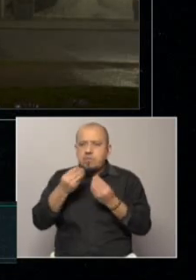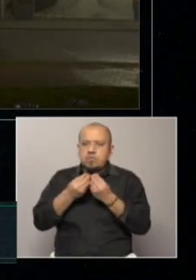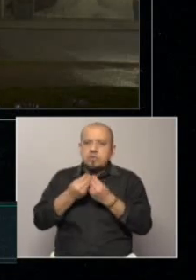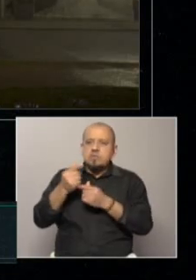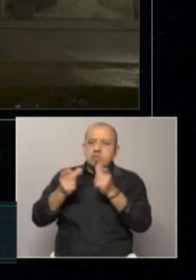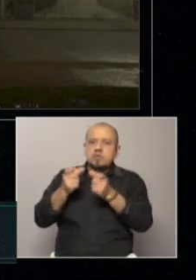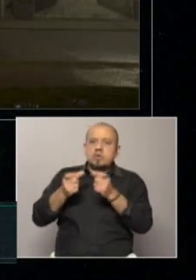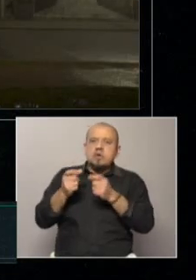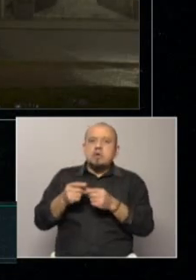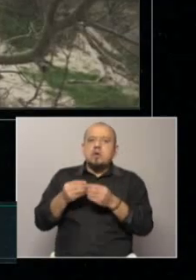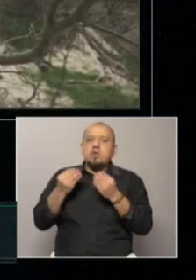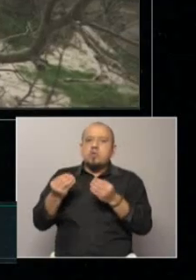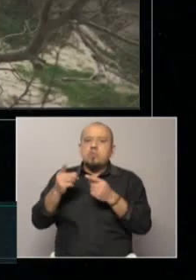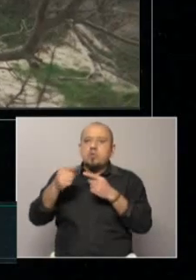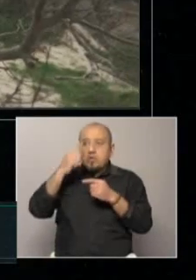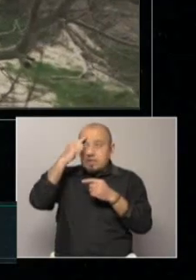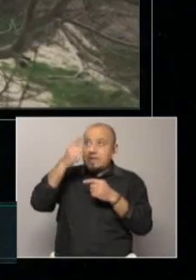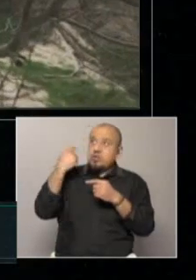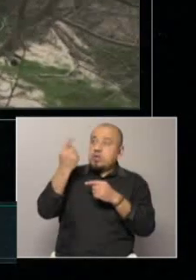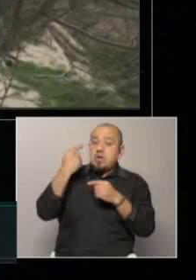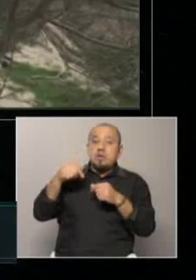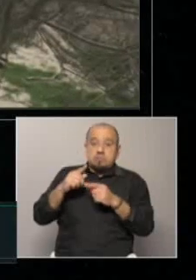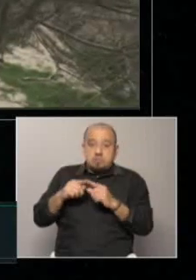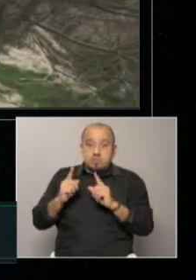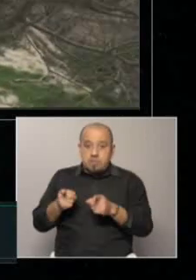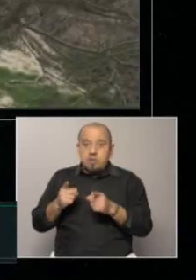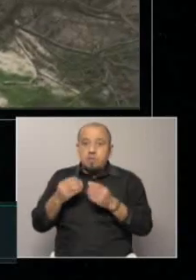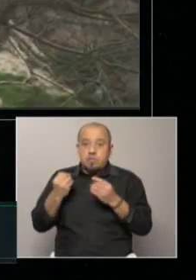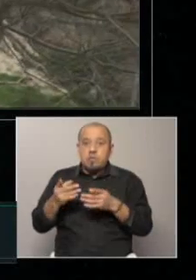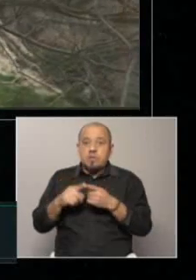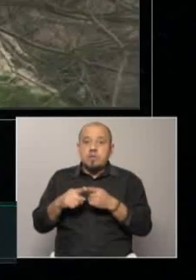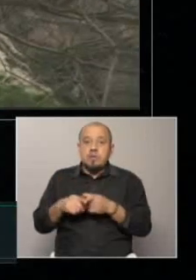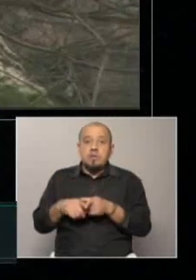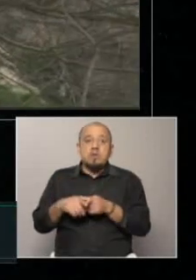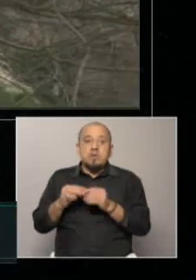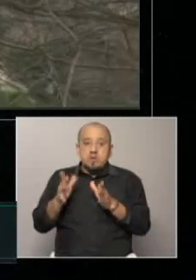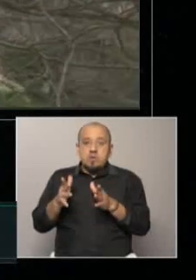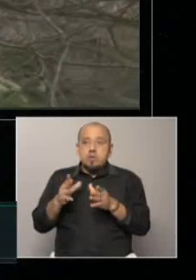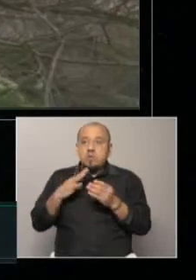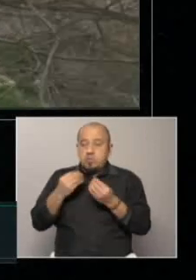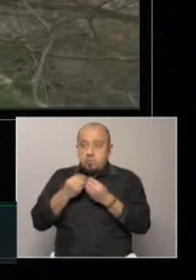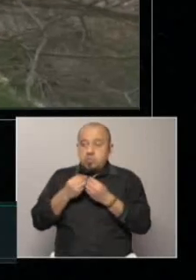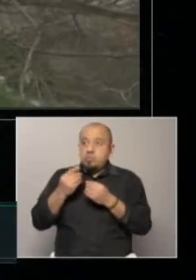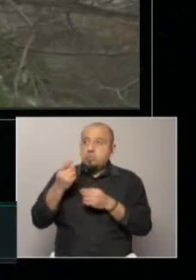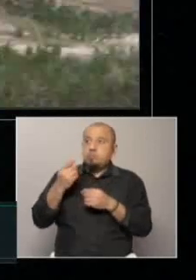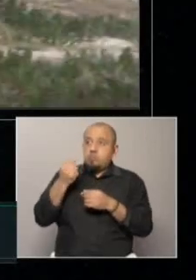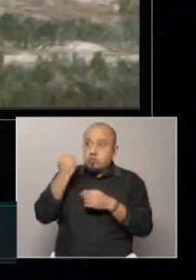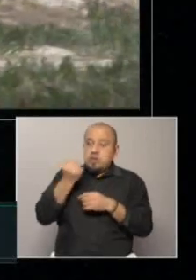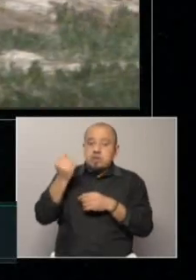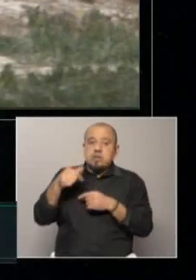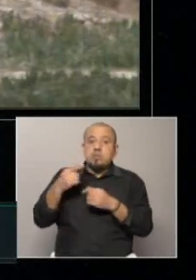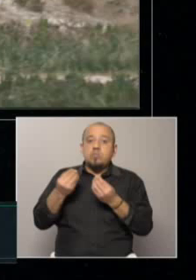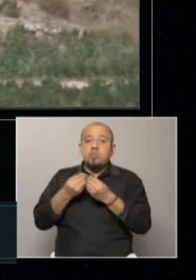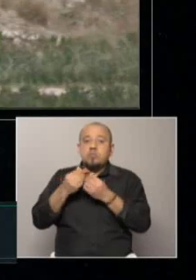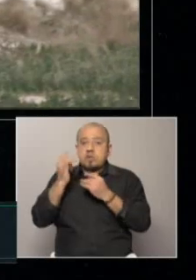descubrimos muchas cosas, como Idea internacionalmente también ha pegado mucho, ya, ¿no? Tiene mucha relevancia. También muchos artistas